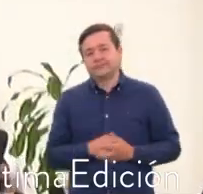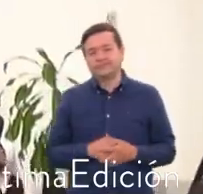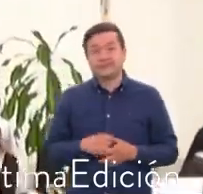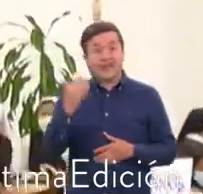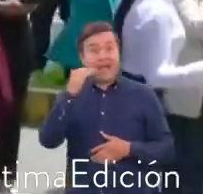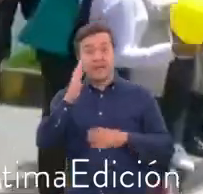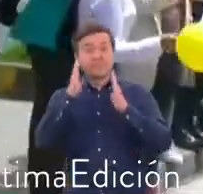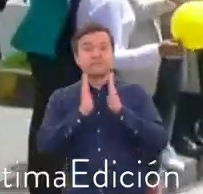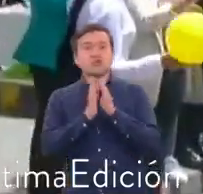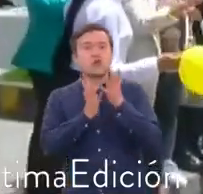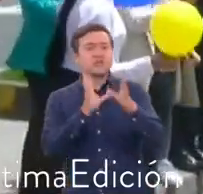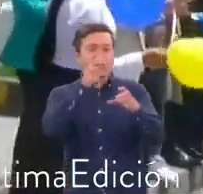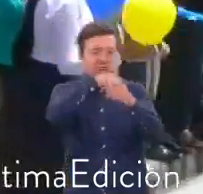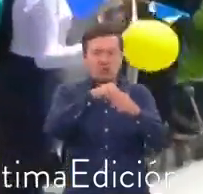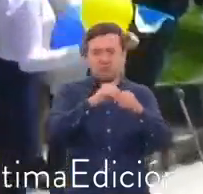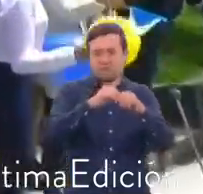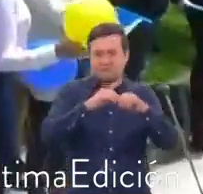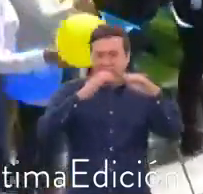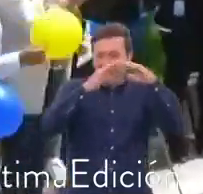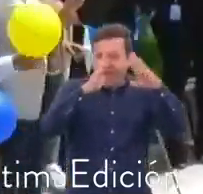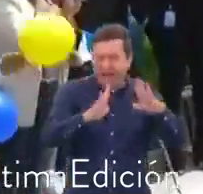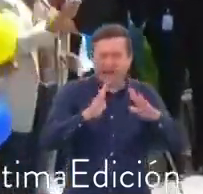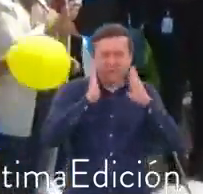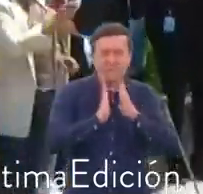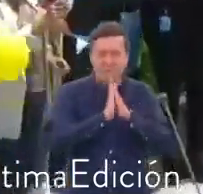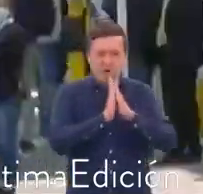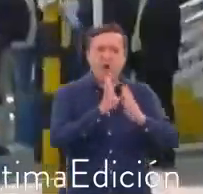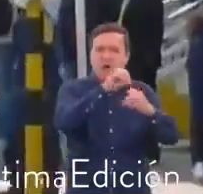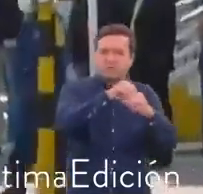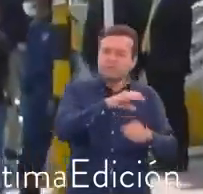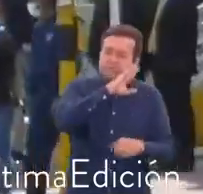La hermana descansa en el santuario de Maridías junto a la comunidad franciscana a la que pertenece.